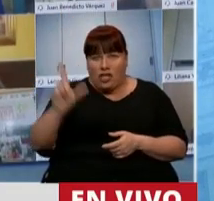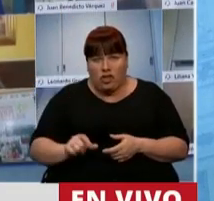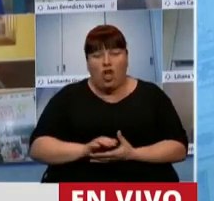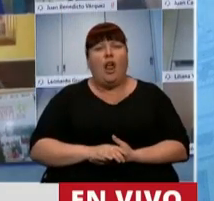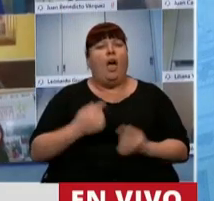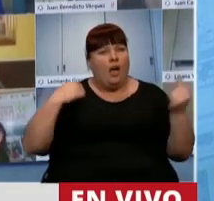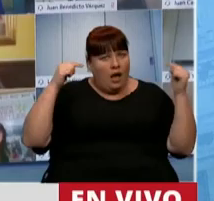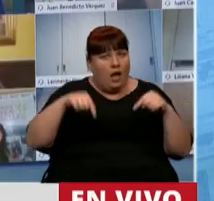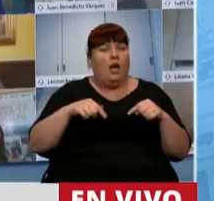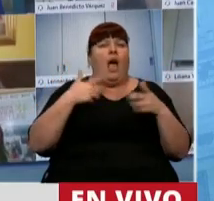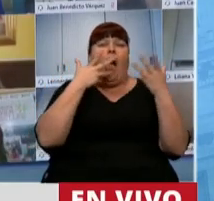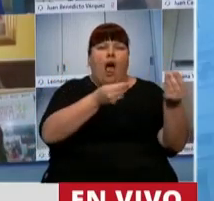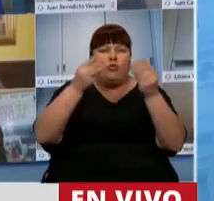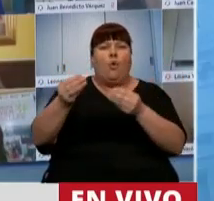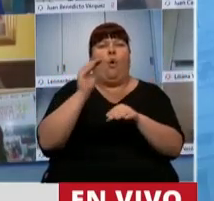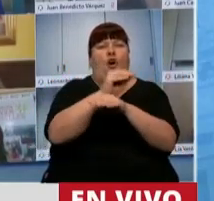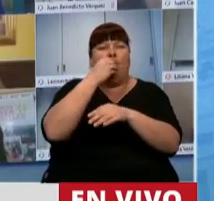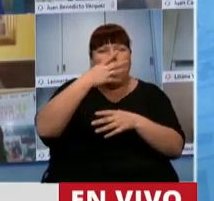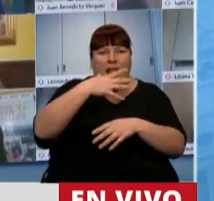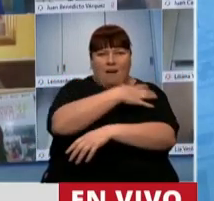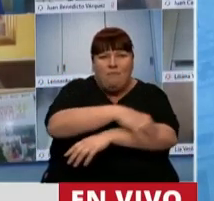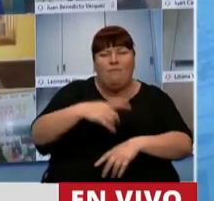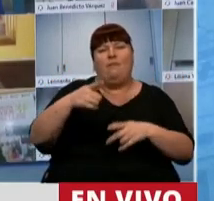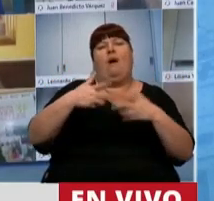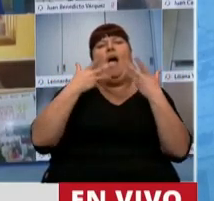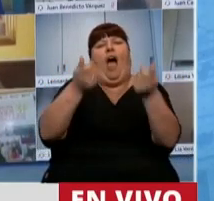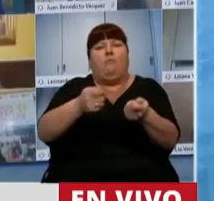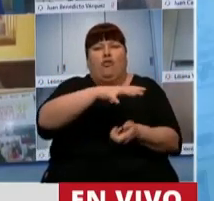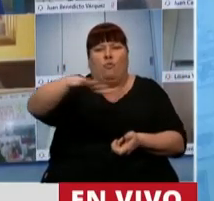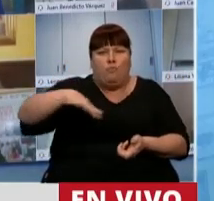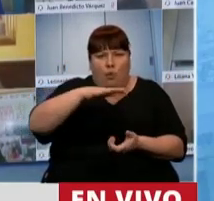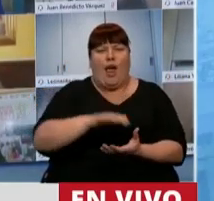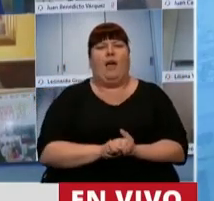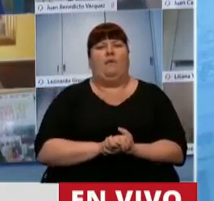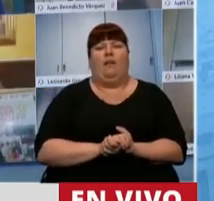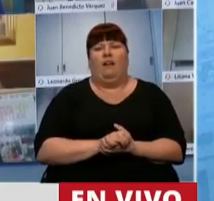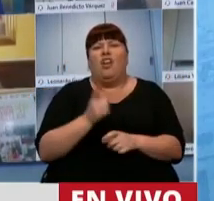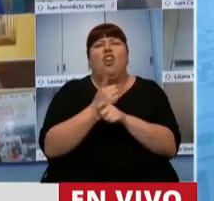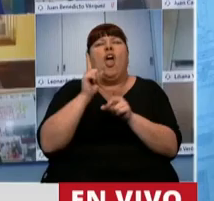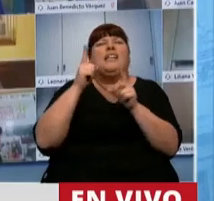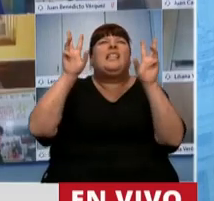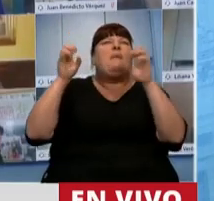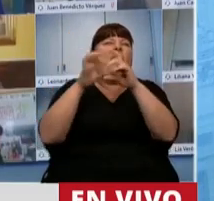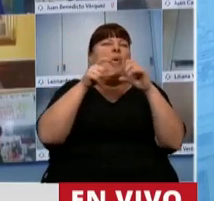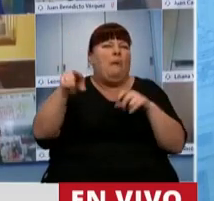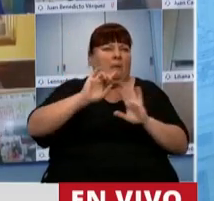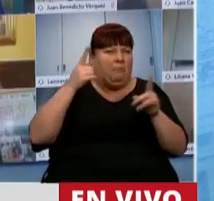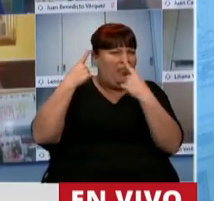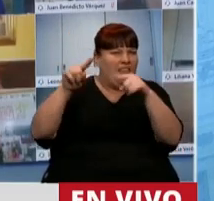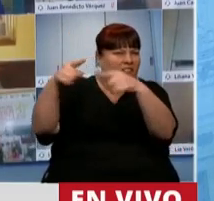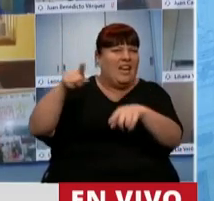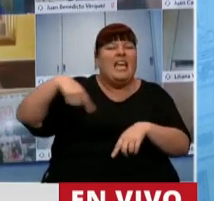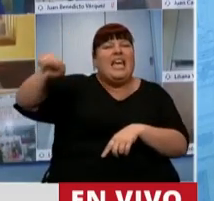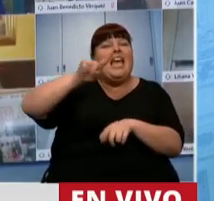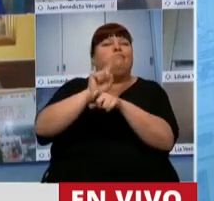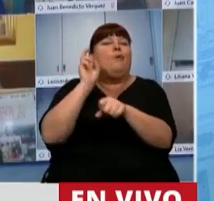que estamos en las ollas populares, que estamos acompañando a nuestro pueblo, que están muy lejanos del debate que quieren hacer ellos. Ellos son